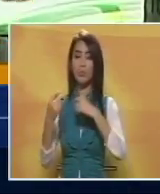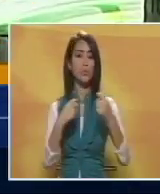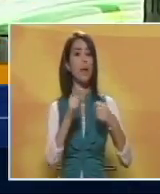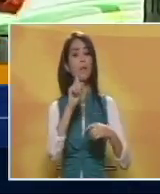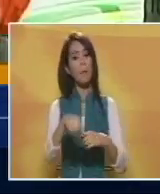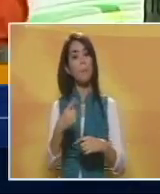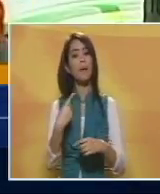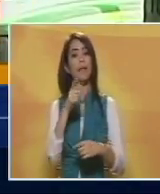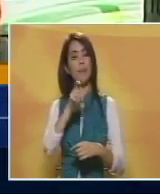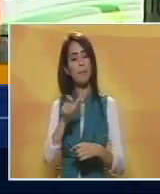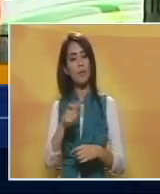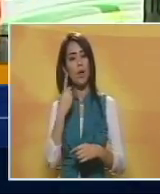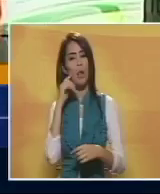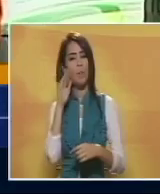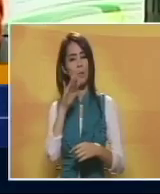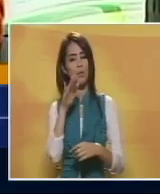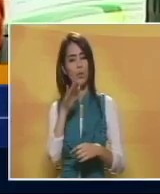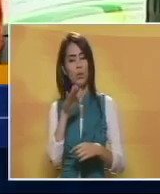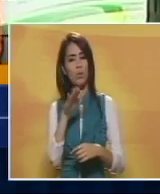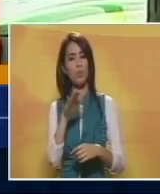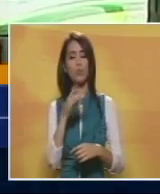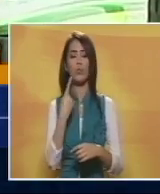para la generación de riqueza regional.